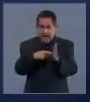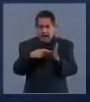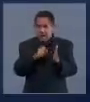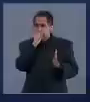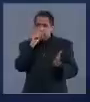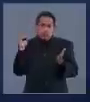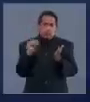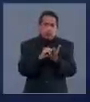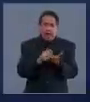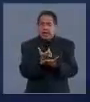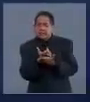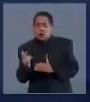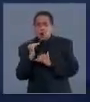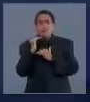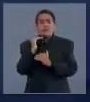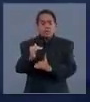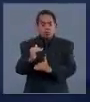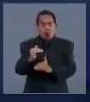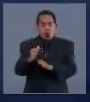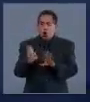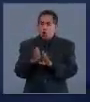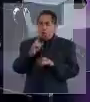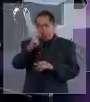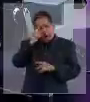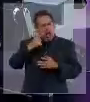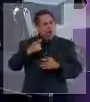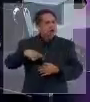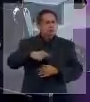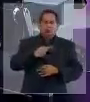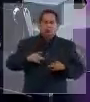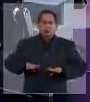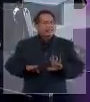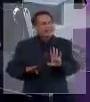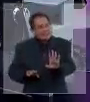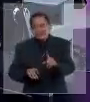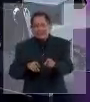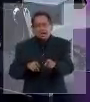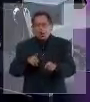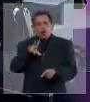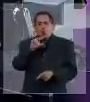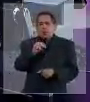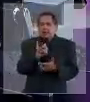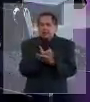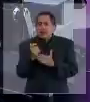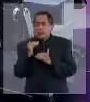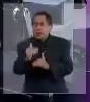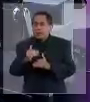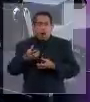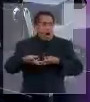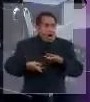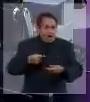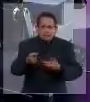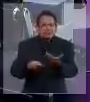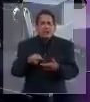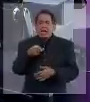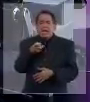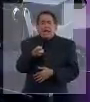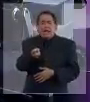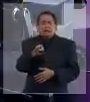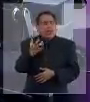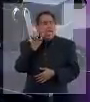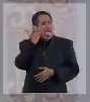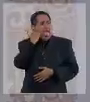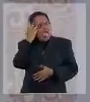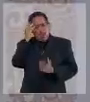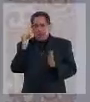establece el salario mínimo como un salario mínimo de bienestar para los mexicanos? Sí, porque no es el salario el que paga la gente. Lo hicieron nada más para las